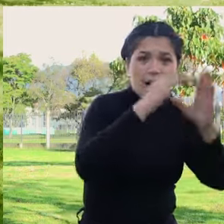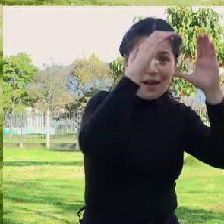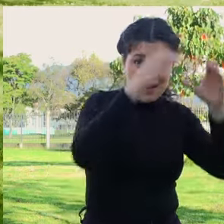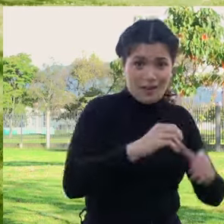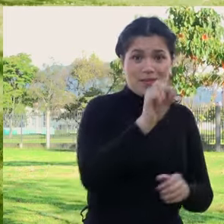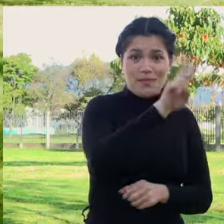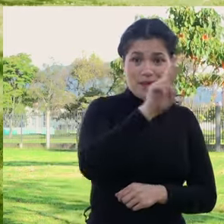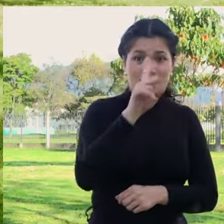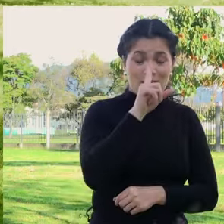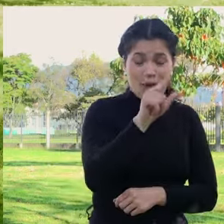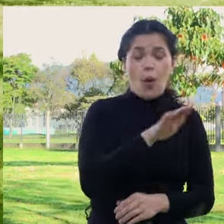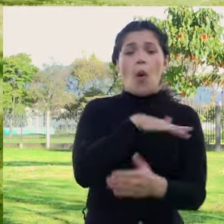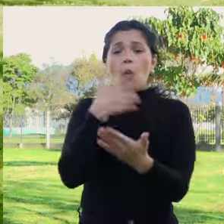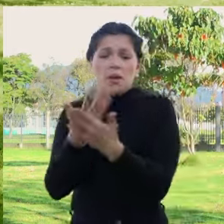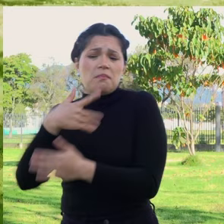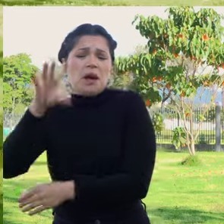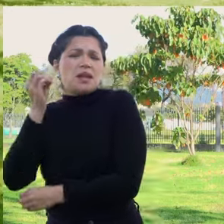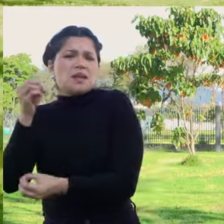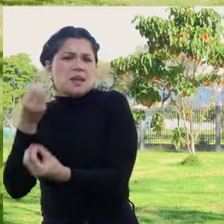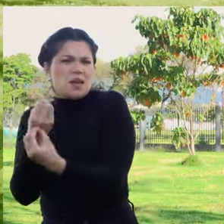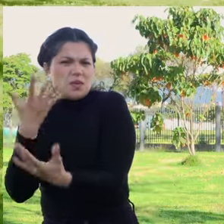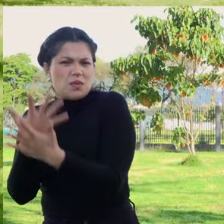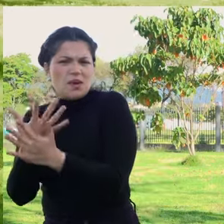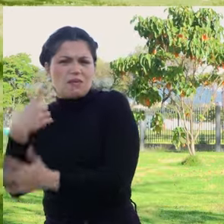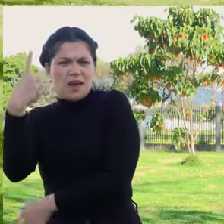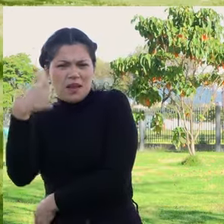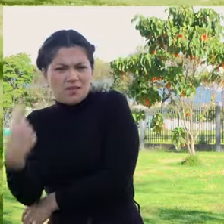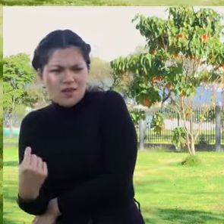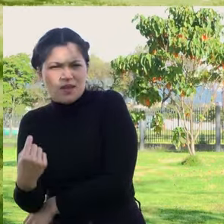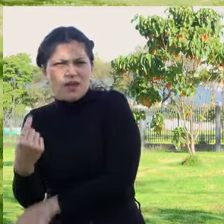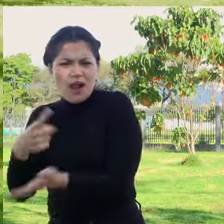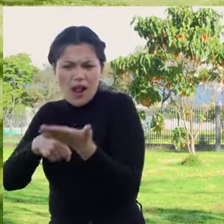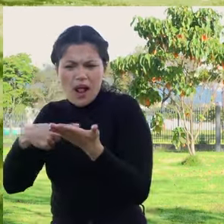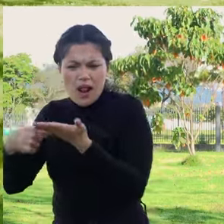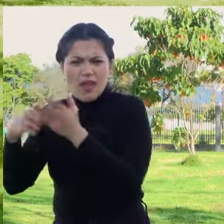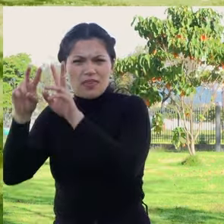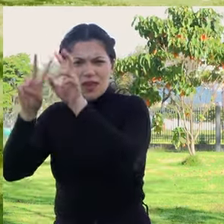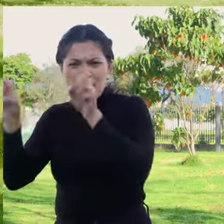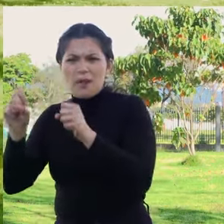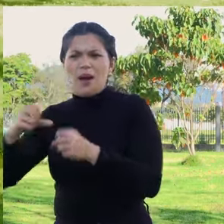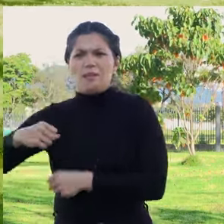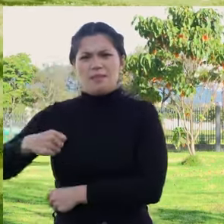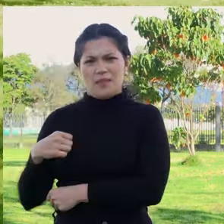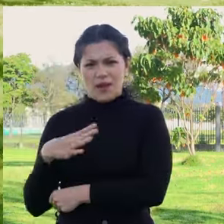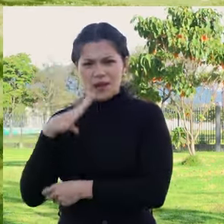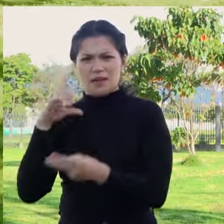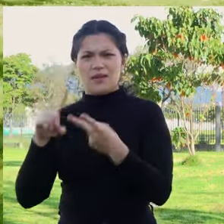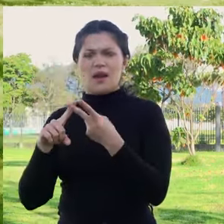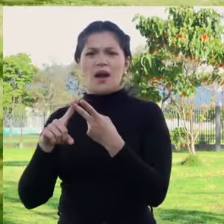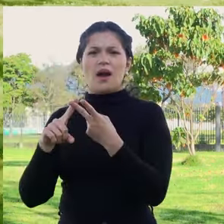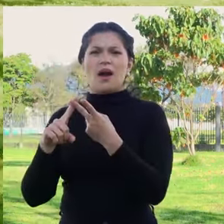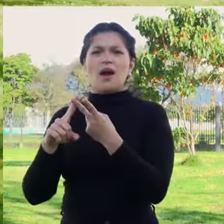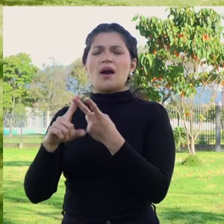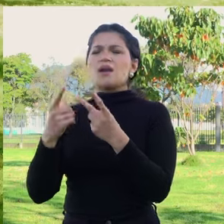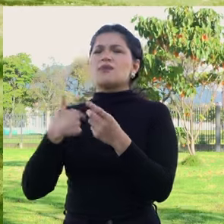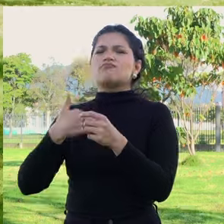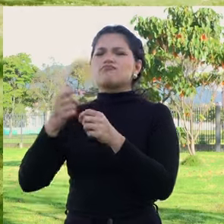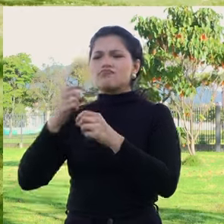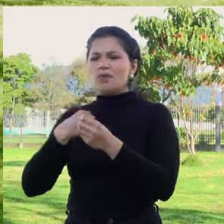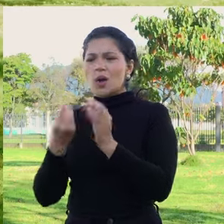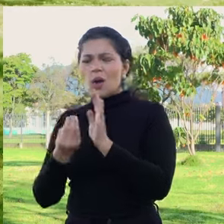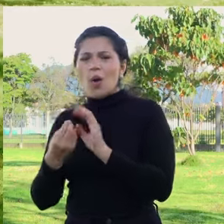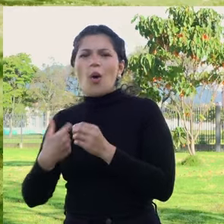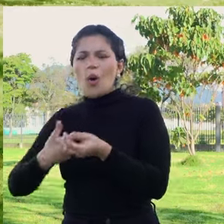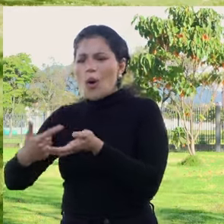y de otros de orden más estructural para definir o discutir en torno a bienestar, política de seguridad humana y